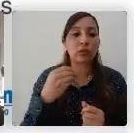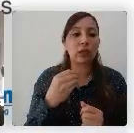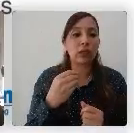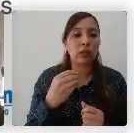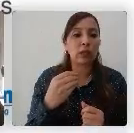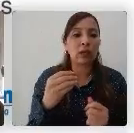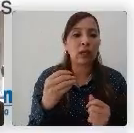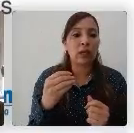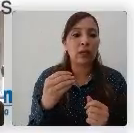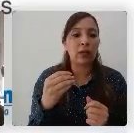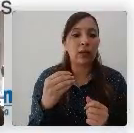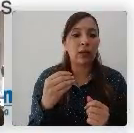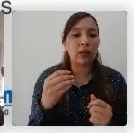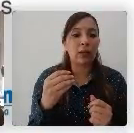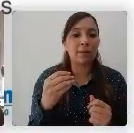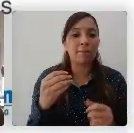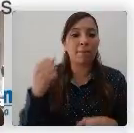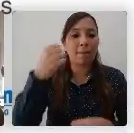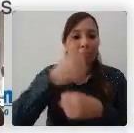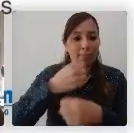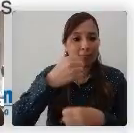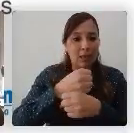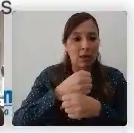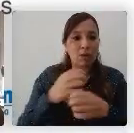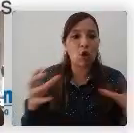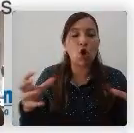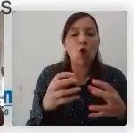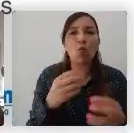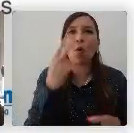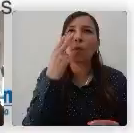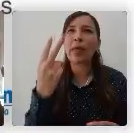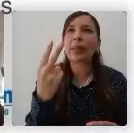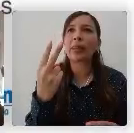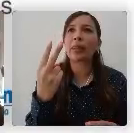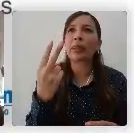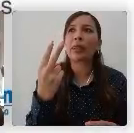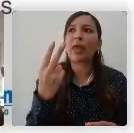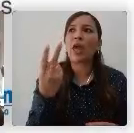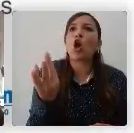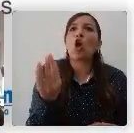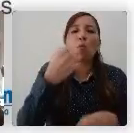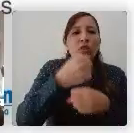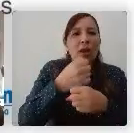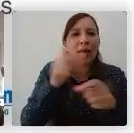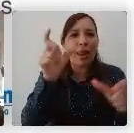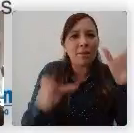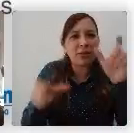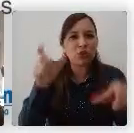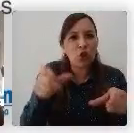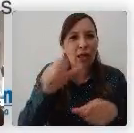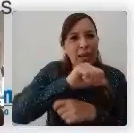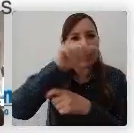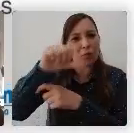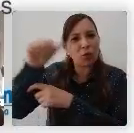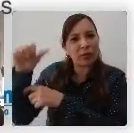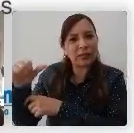soluciones más auténticas de hecho ya el turista no quiere sentirse turista cuando está viajando quiere conocer